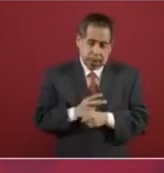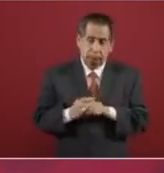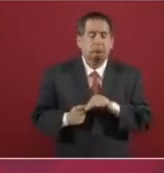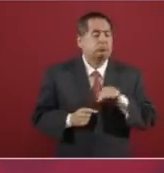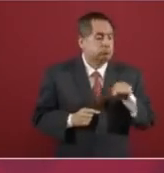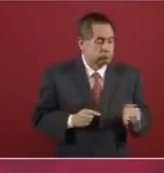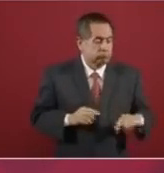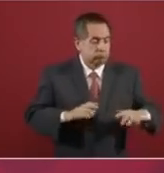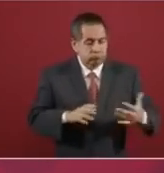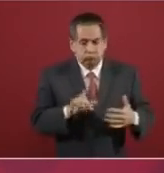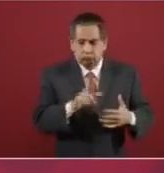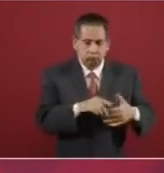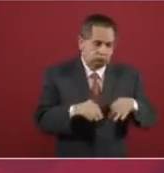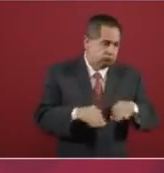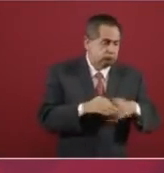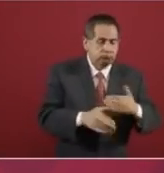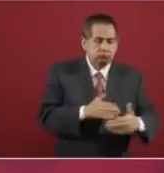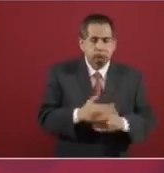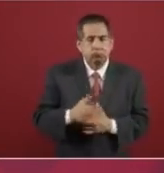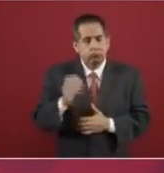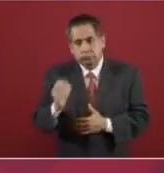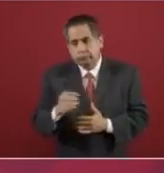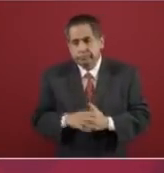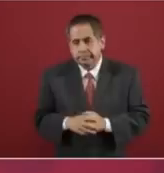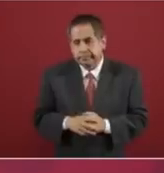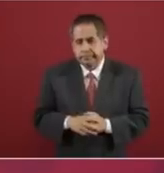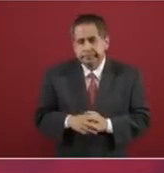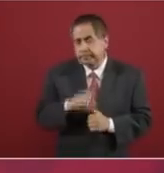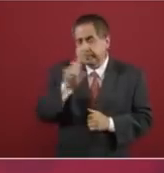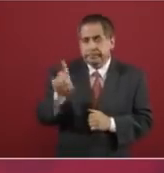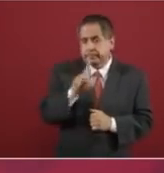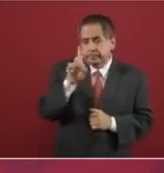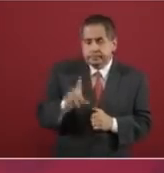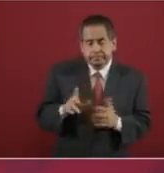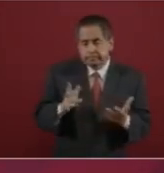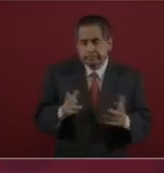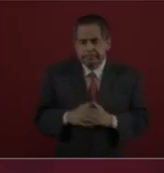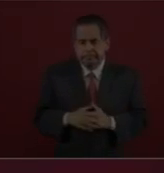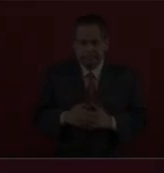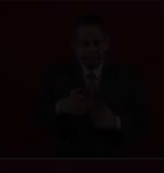el lunes. Con información de Verónica Torres Lizama, Notimex.